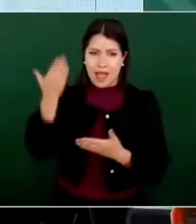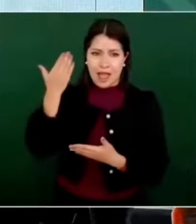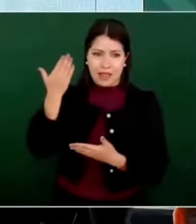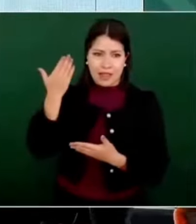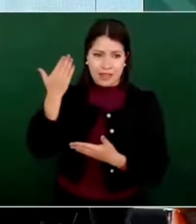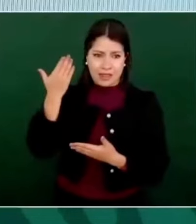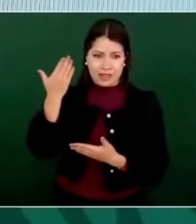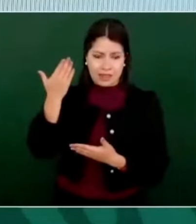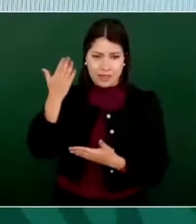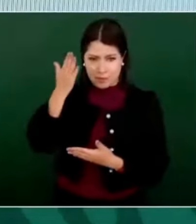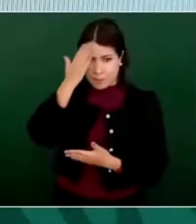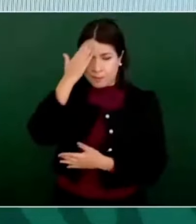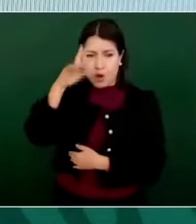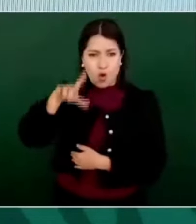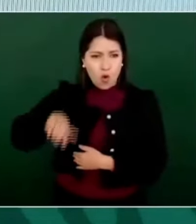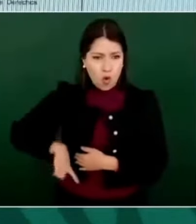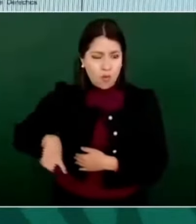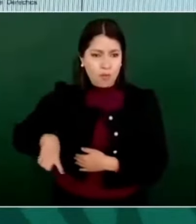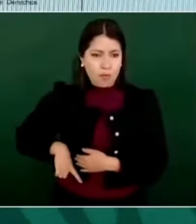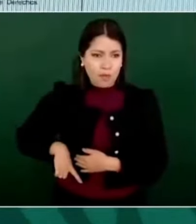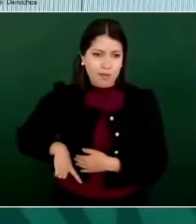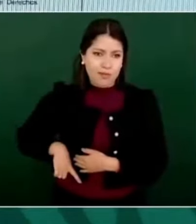debieron haber